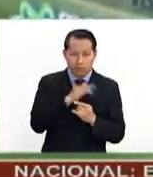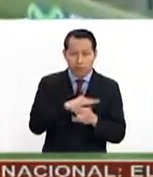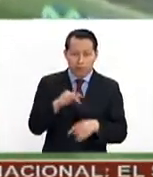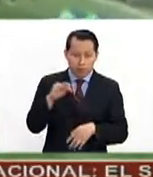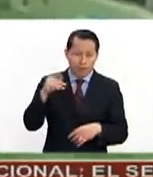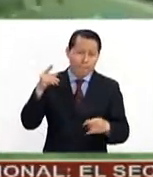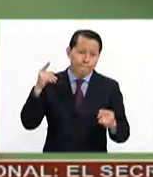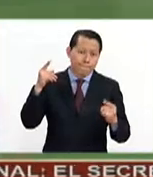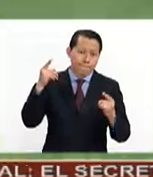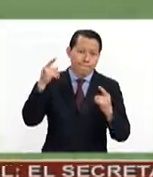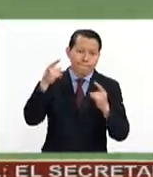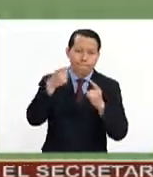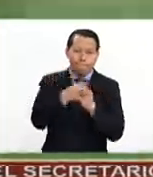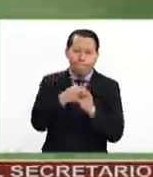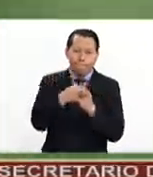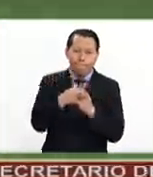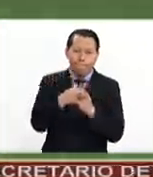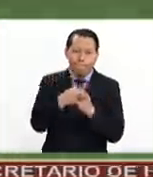pega.